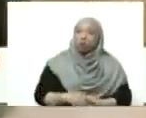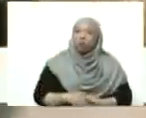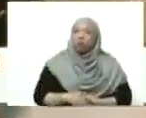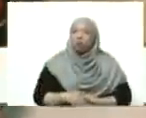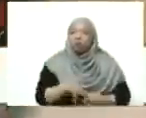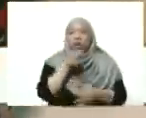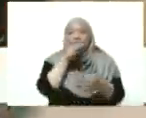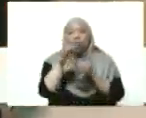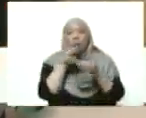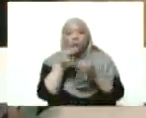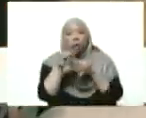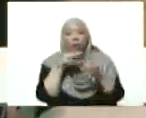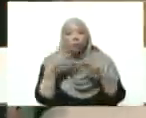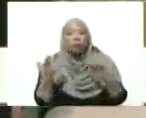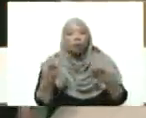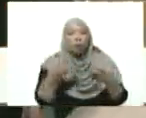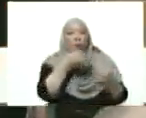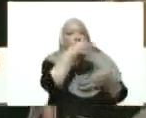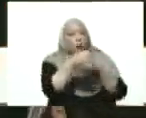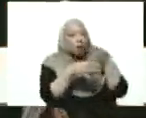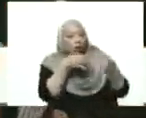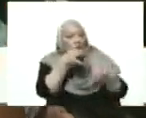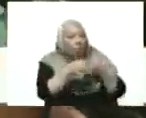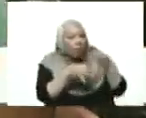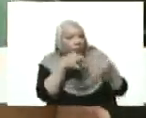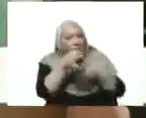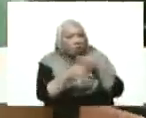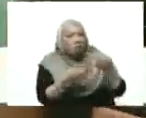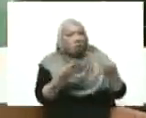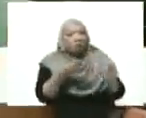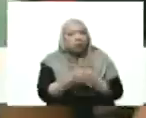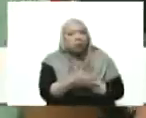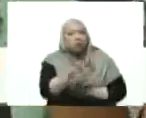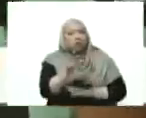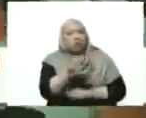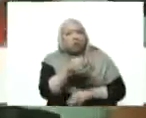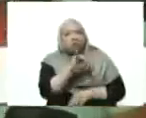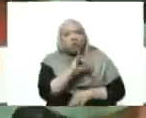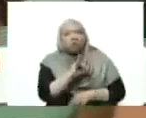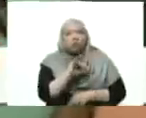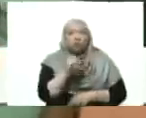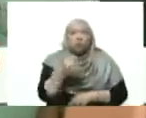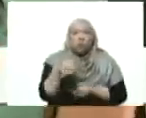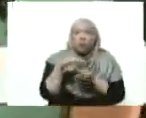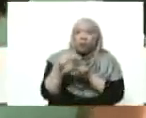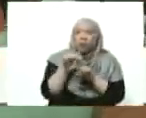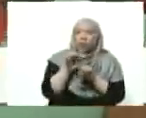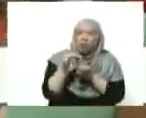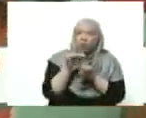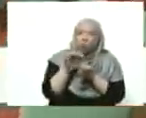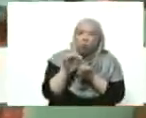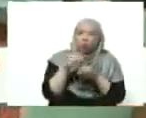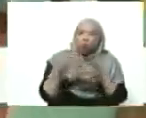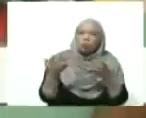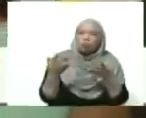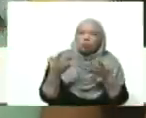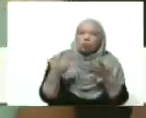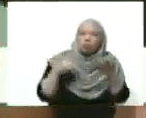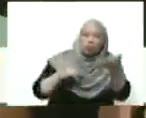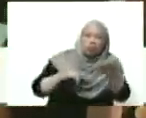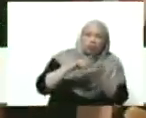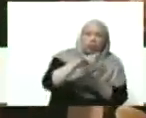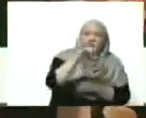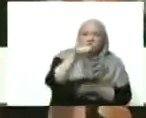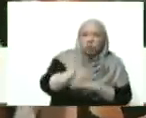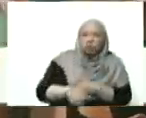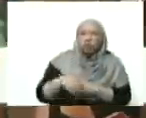ofrecer declaraciones al respecto en relación a esta situación de la aeronave